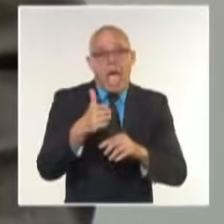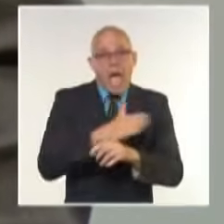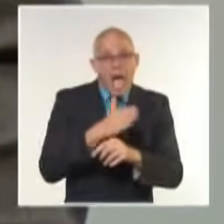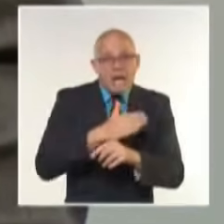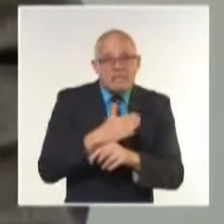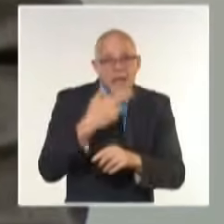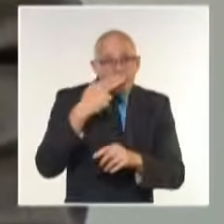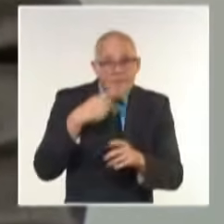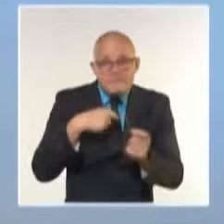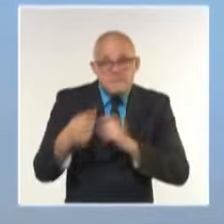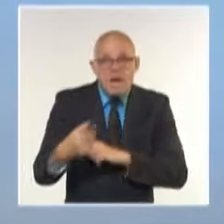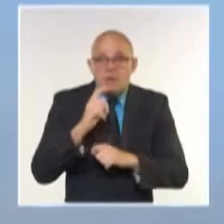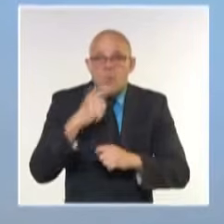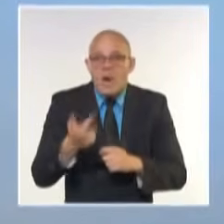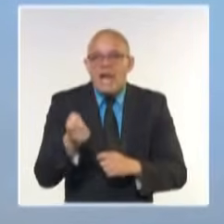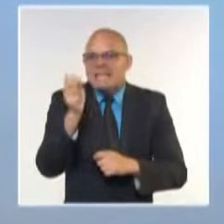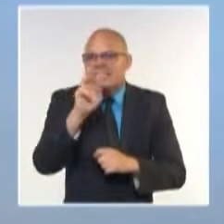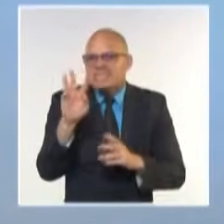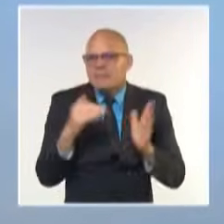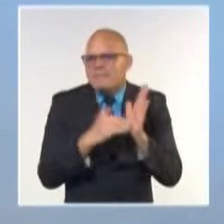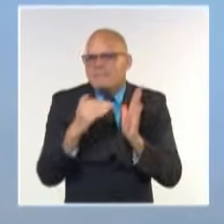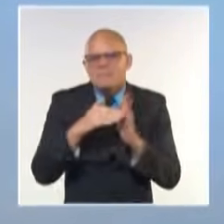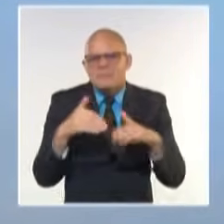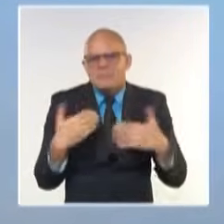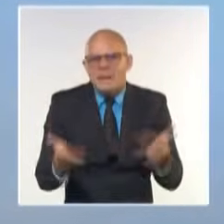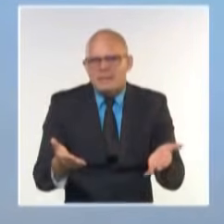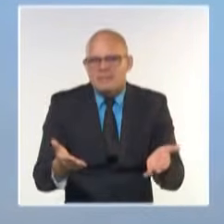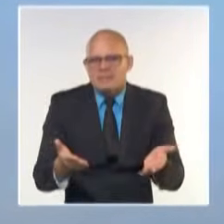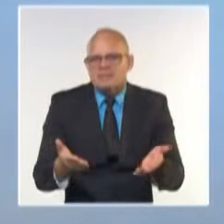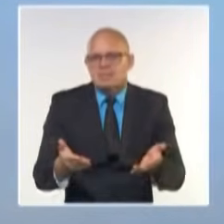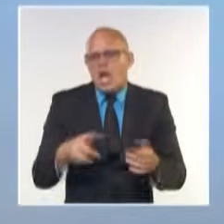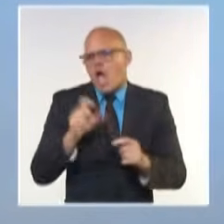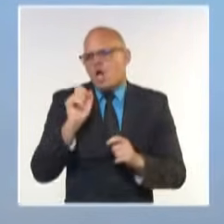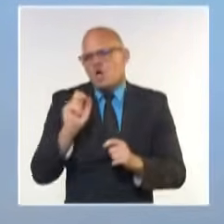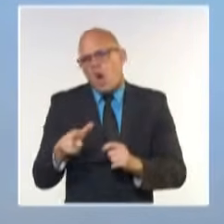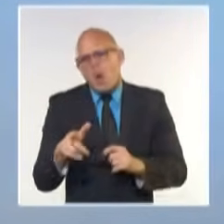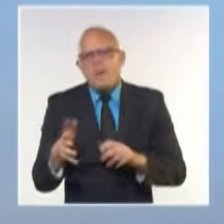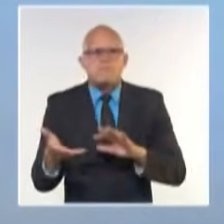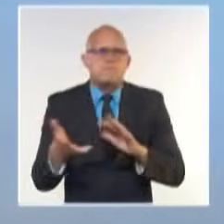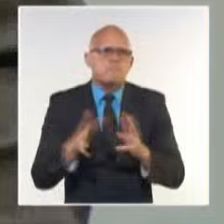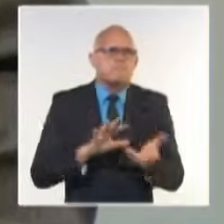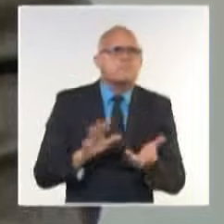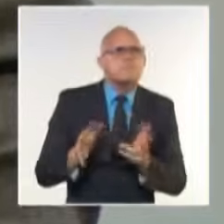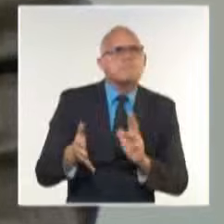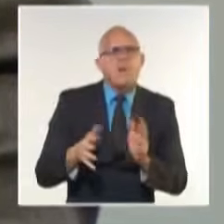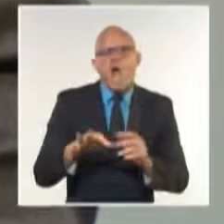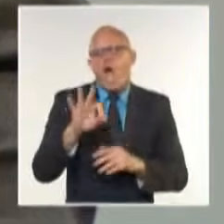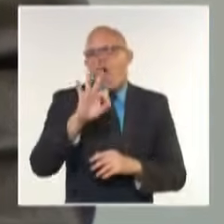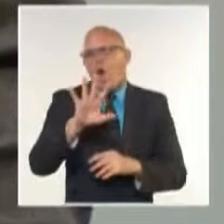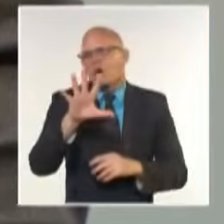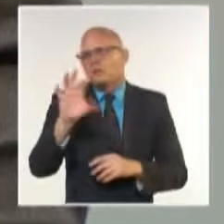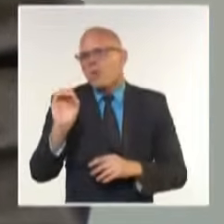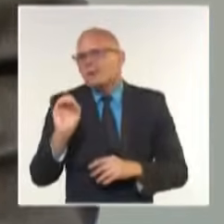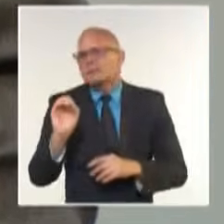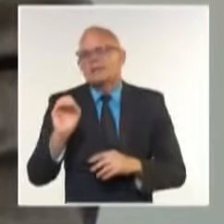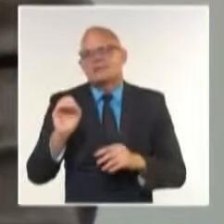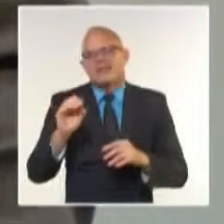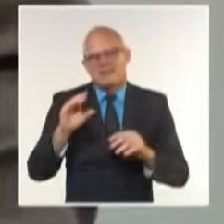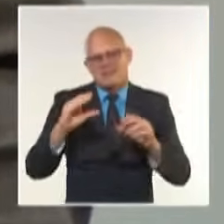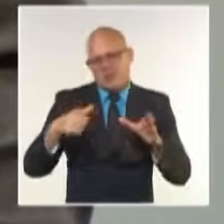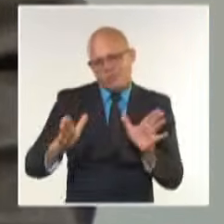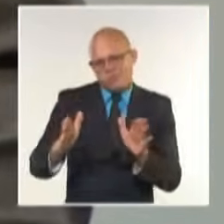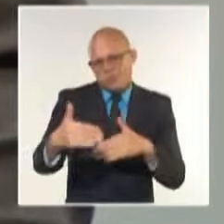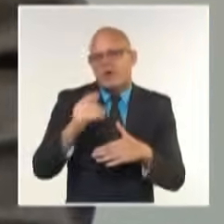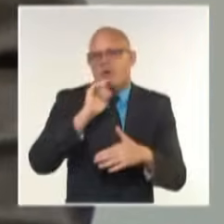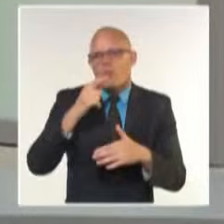13.790.000 pesos. ¿Contrato para por qué? la supuesta compra de más de, es decir, aproximadamente de 850 paquetes de hojas y 700